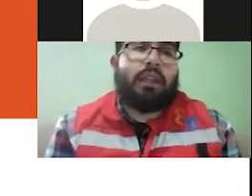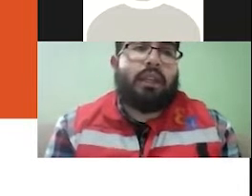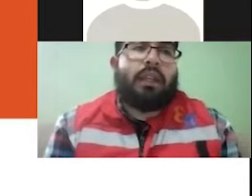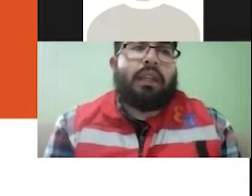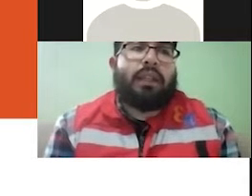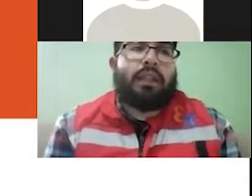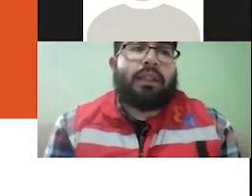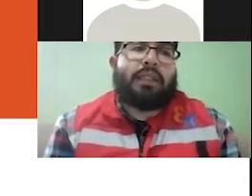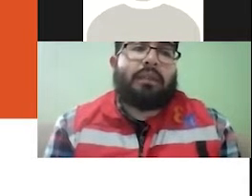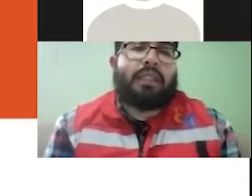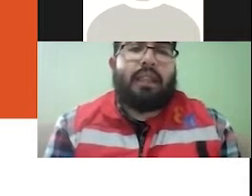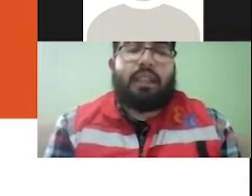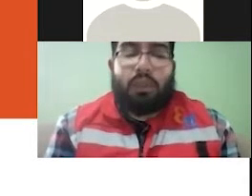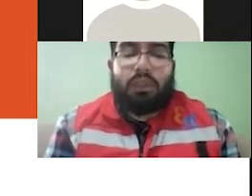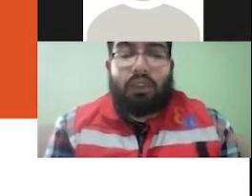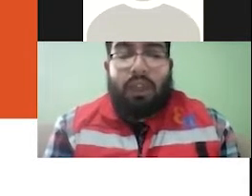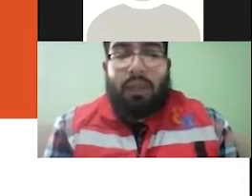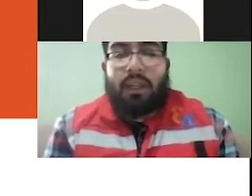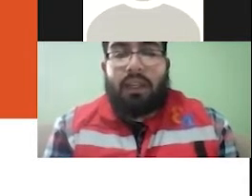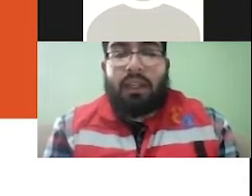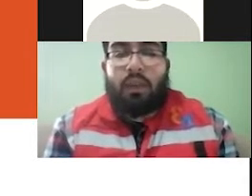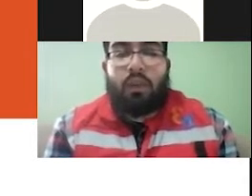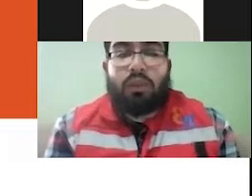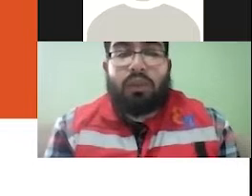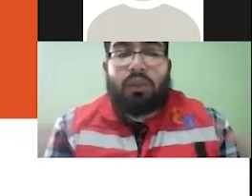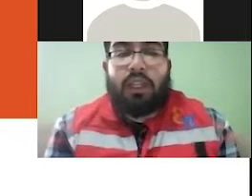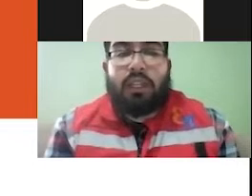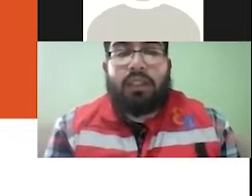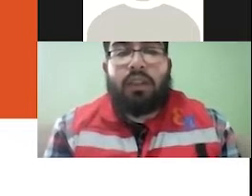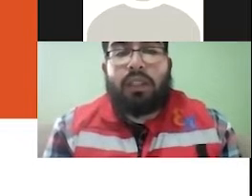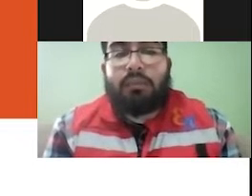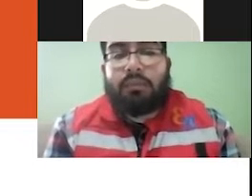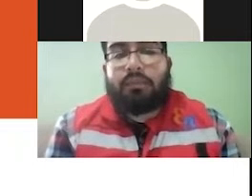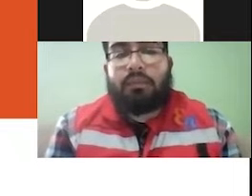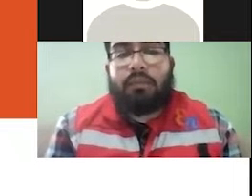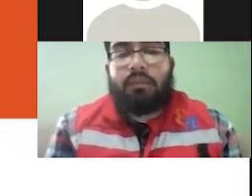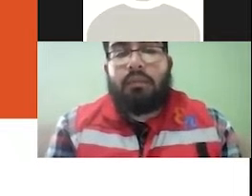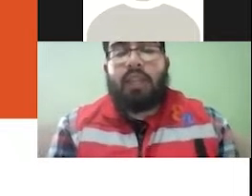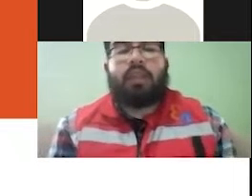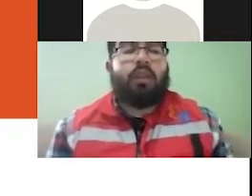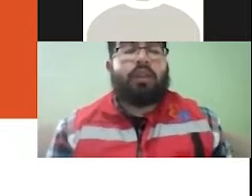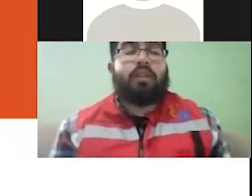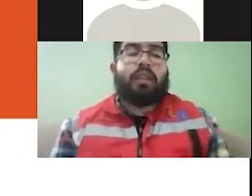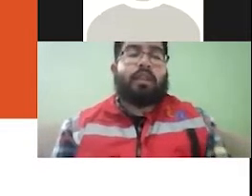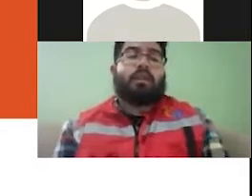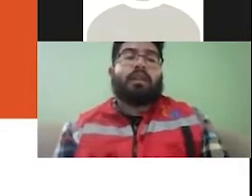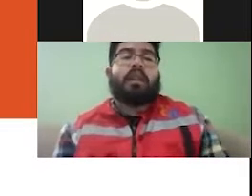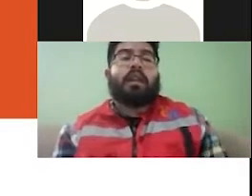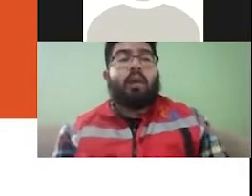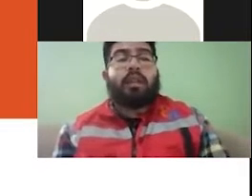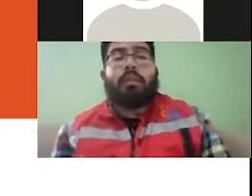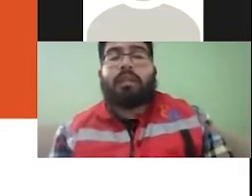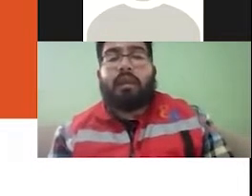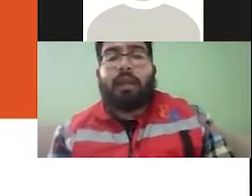que están a disposición todavía algunos extintores, y todo eso lo tendríamos que tener